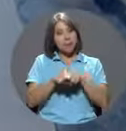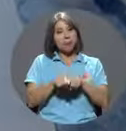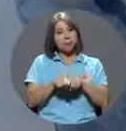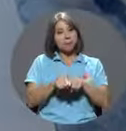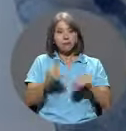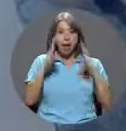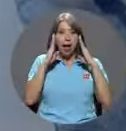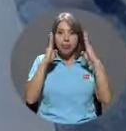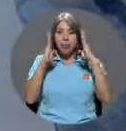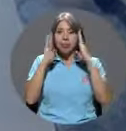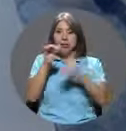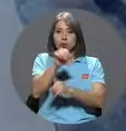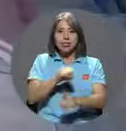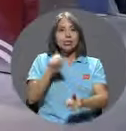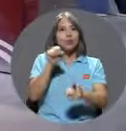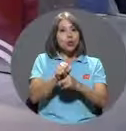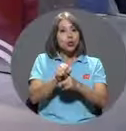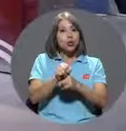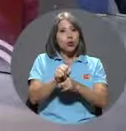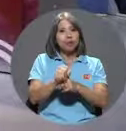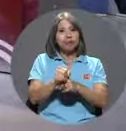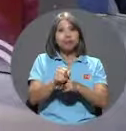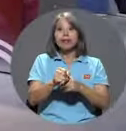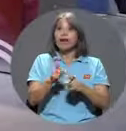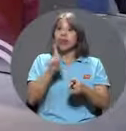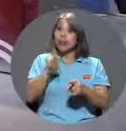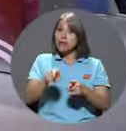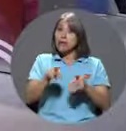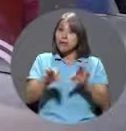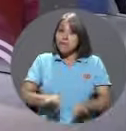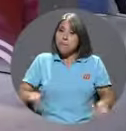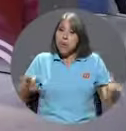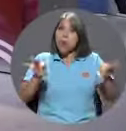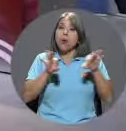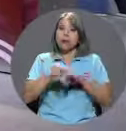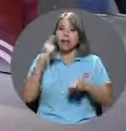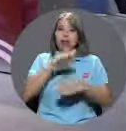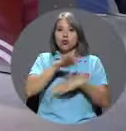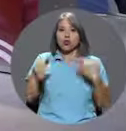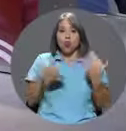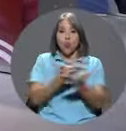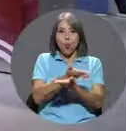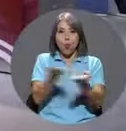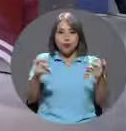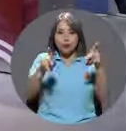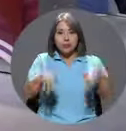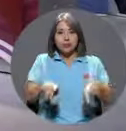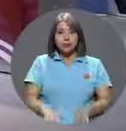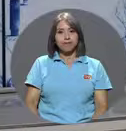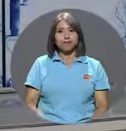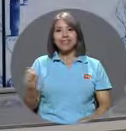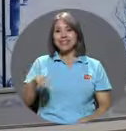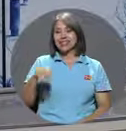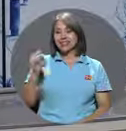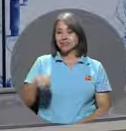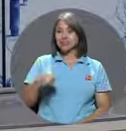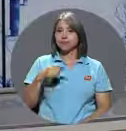a todos y a todas. Sí, bueno, precisamente las estadísticas, Maribel y